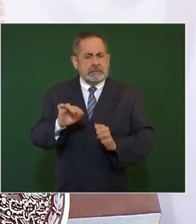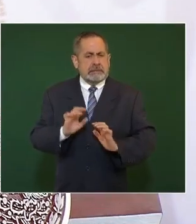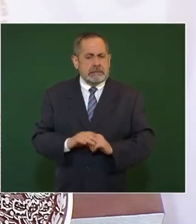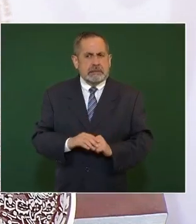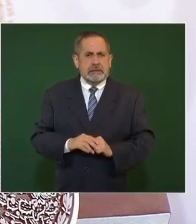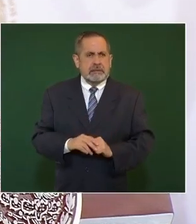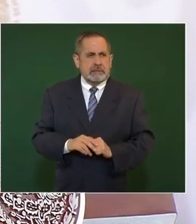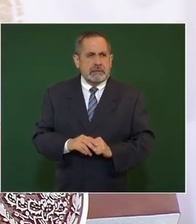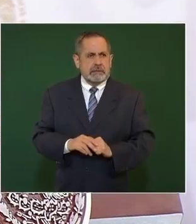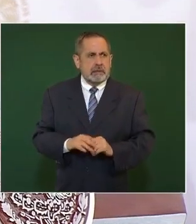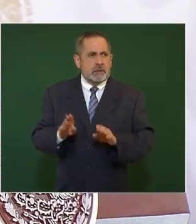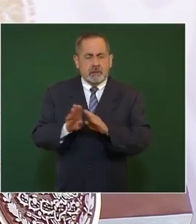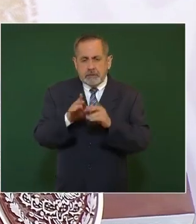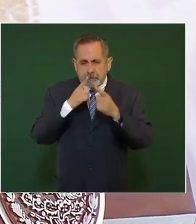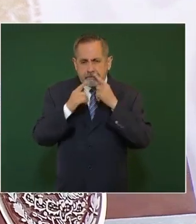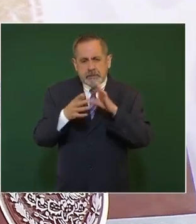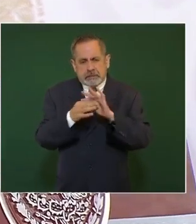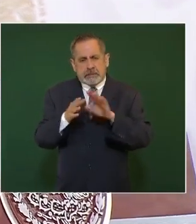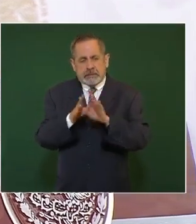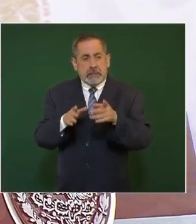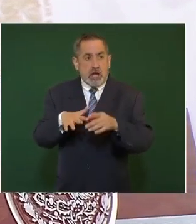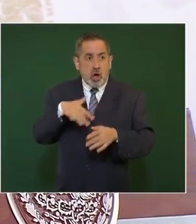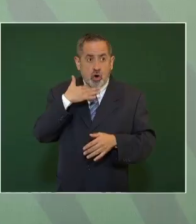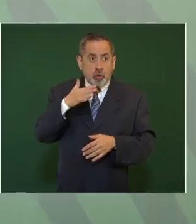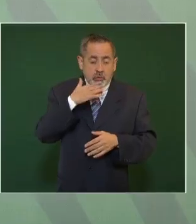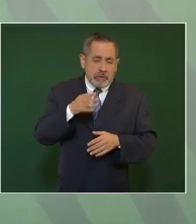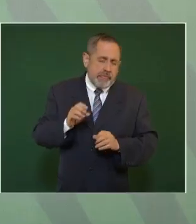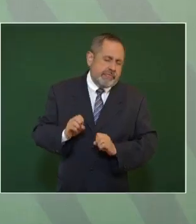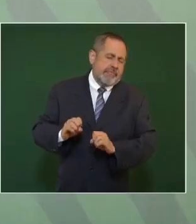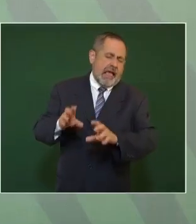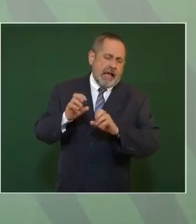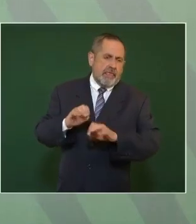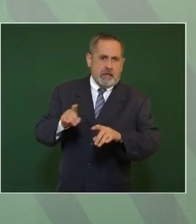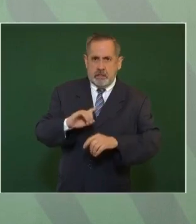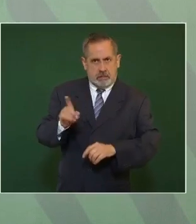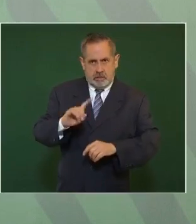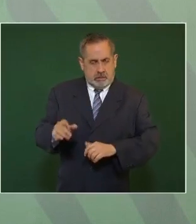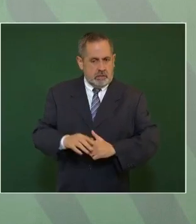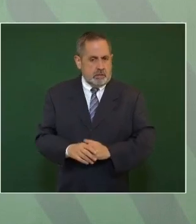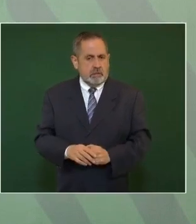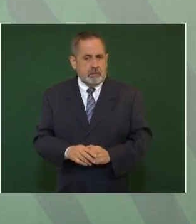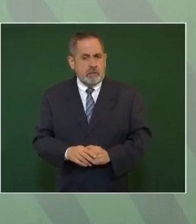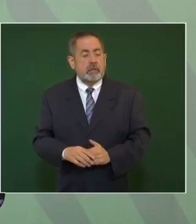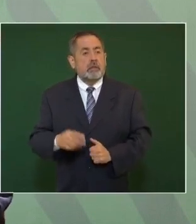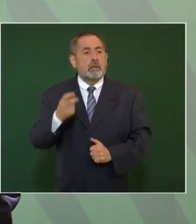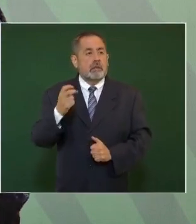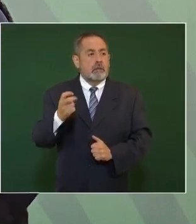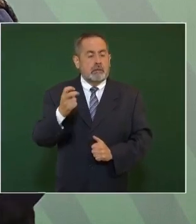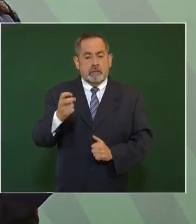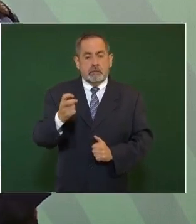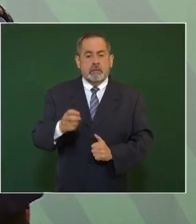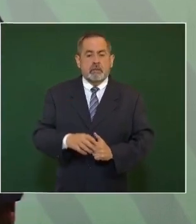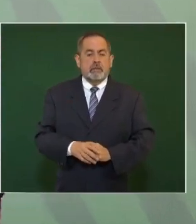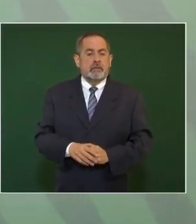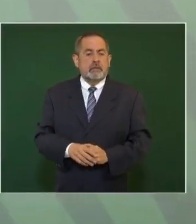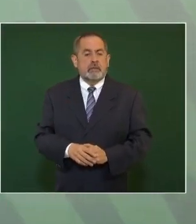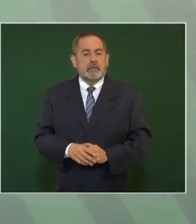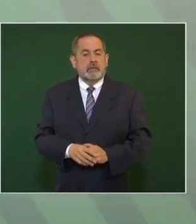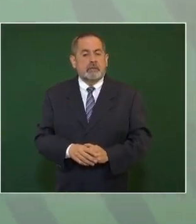y no se ha permitido la corrupción. Por eso